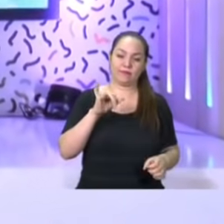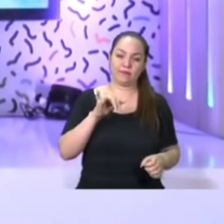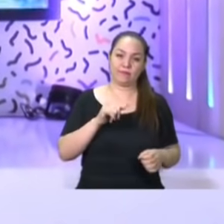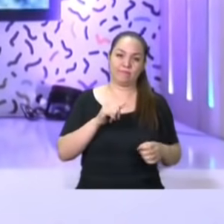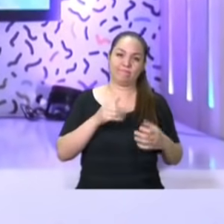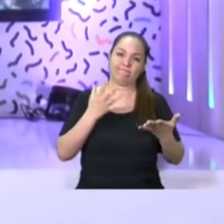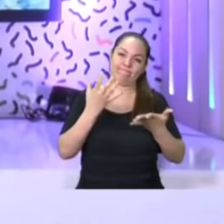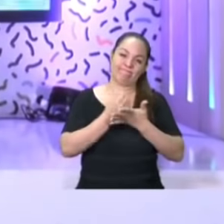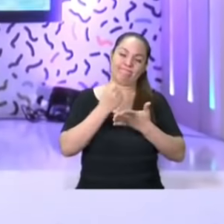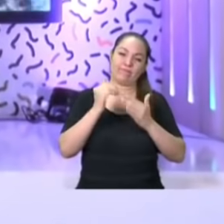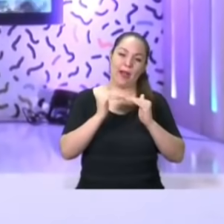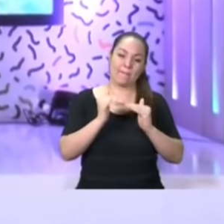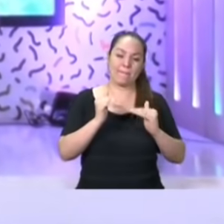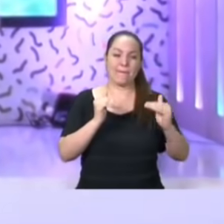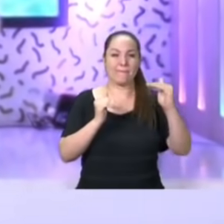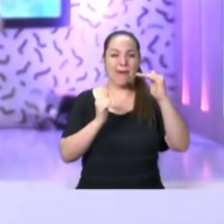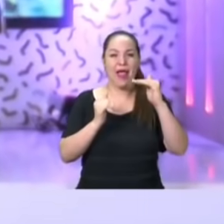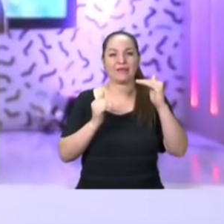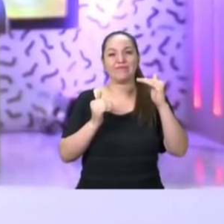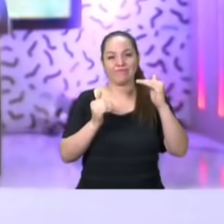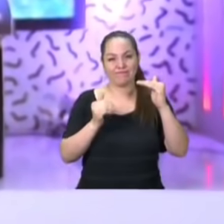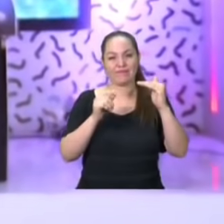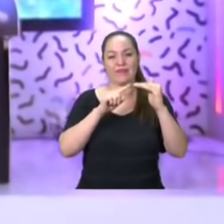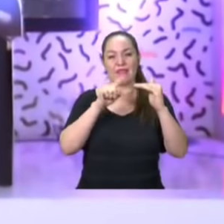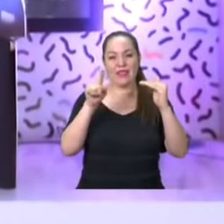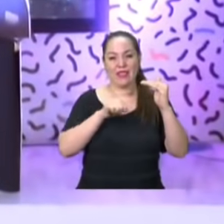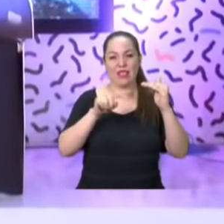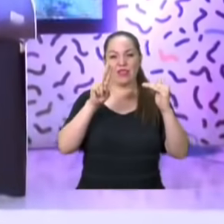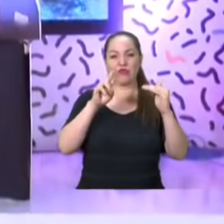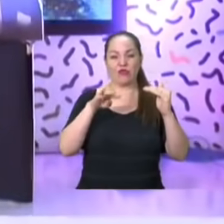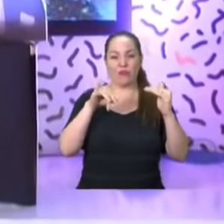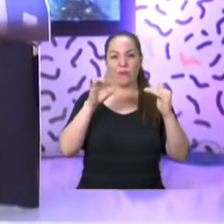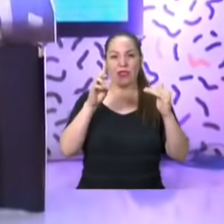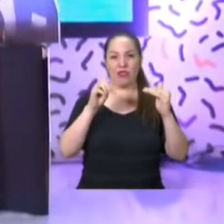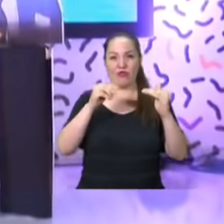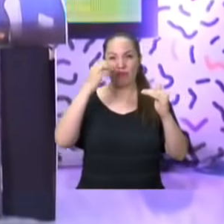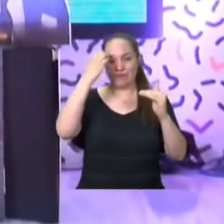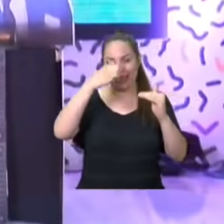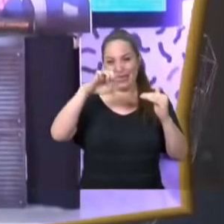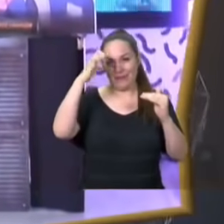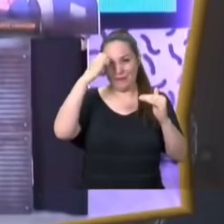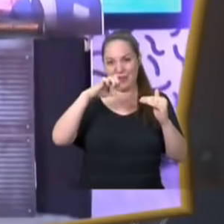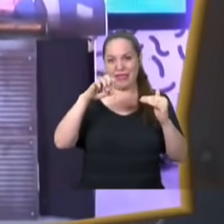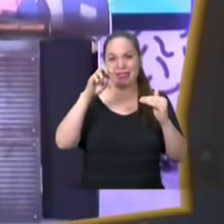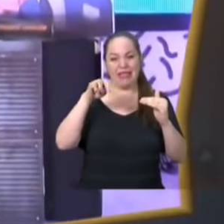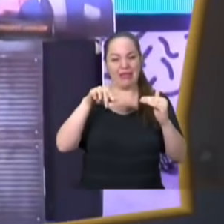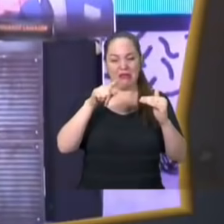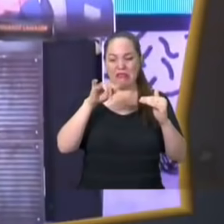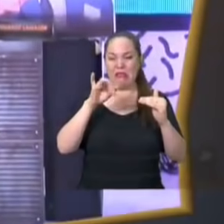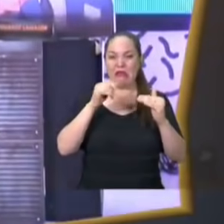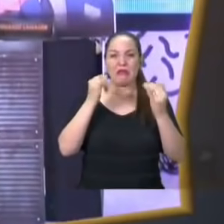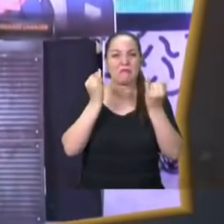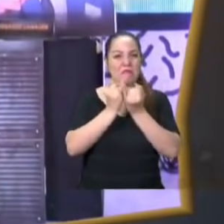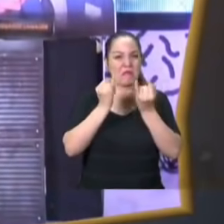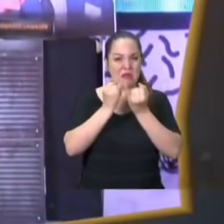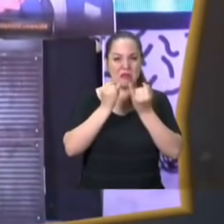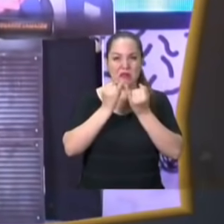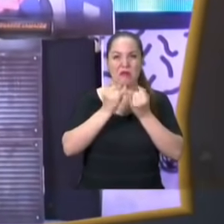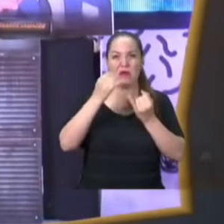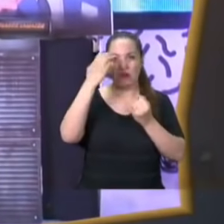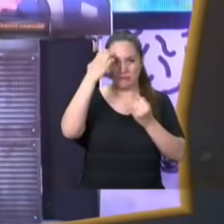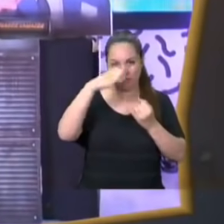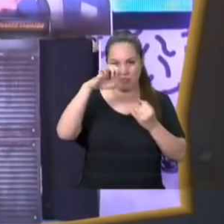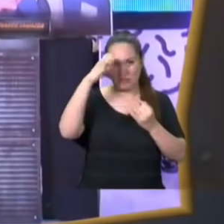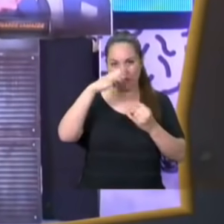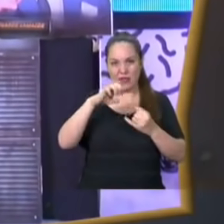arrasando, por así decirlo. Claro, y es que Zumbido y Natalie tienen experiencia, según me están informando las personas de